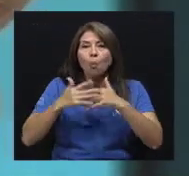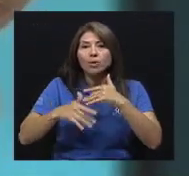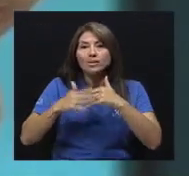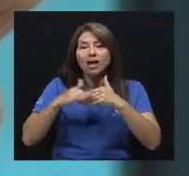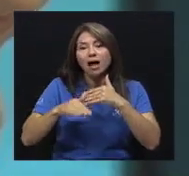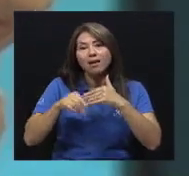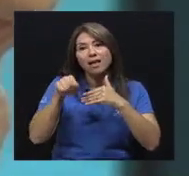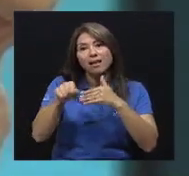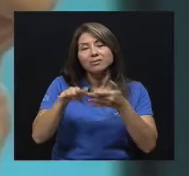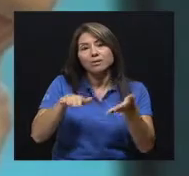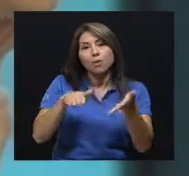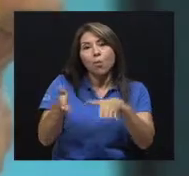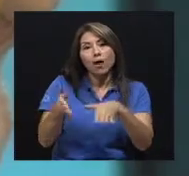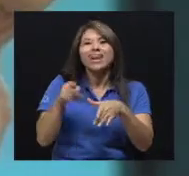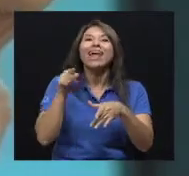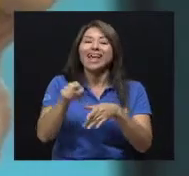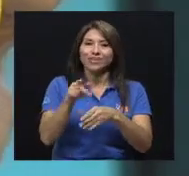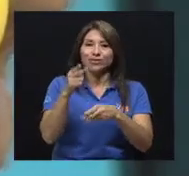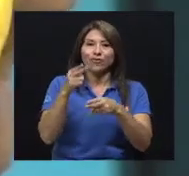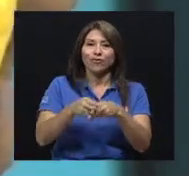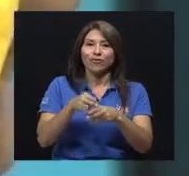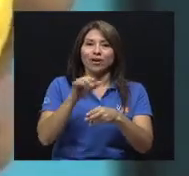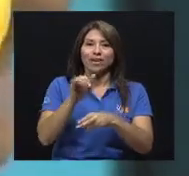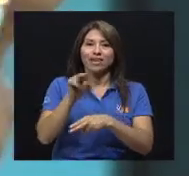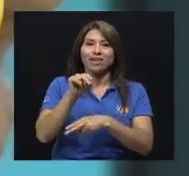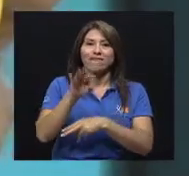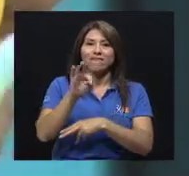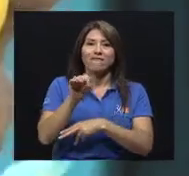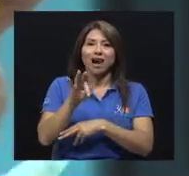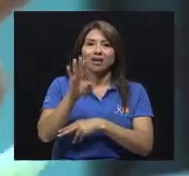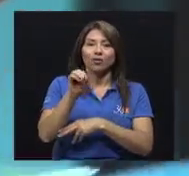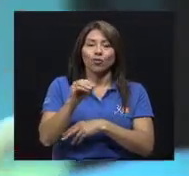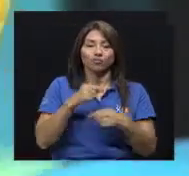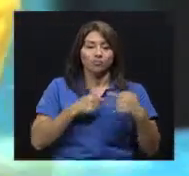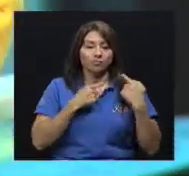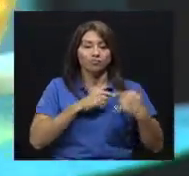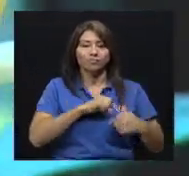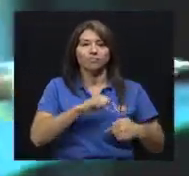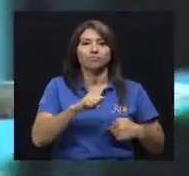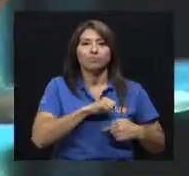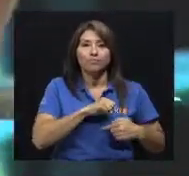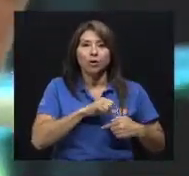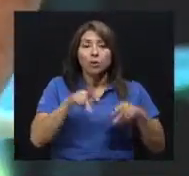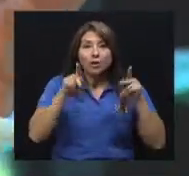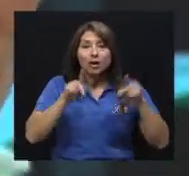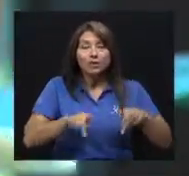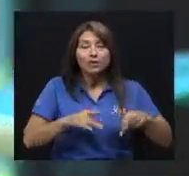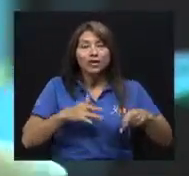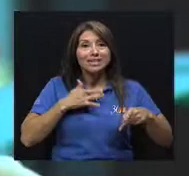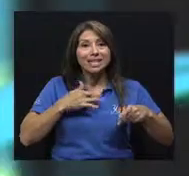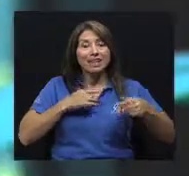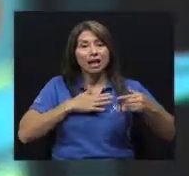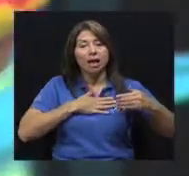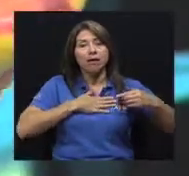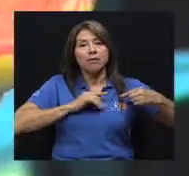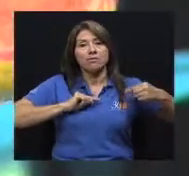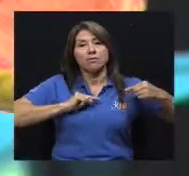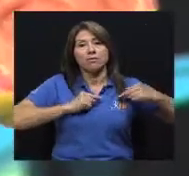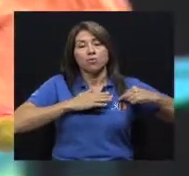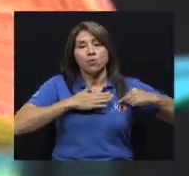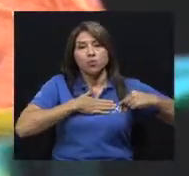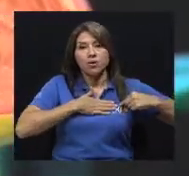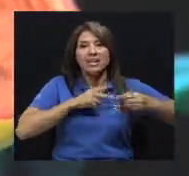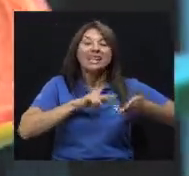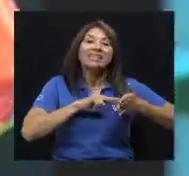recibir sangre y se muere, y eso es un infarto. Cuando al paciente le da dolor en el pecho, lo que sucede es que hay una zona del